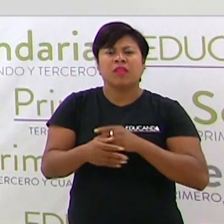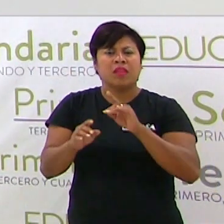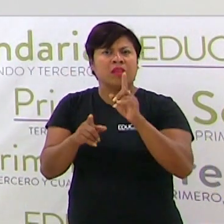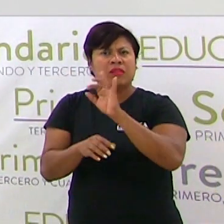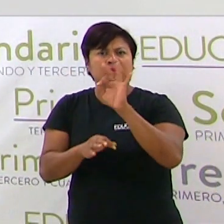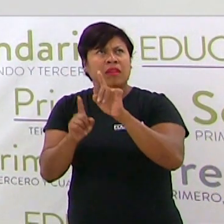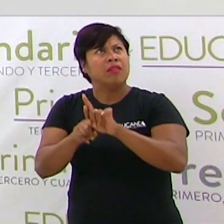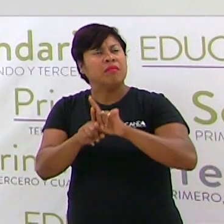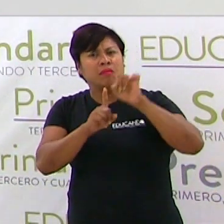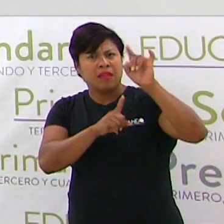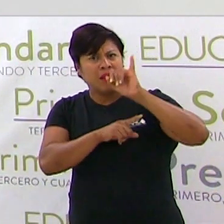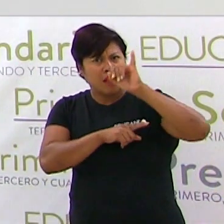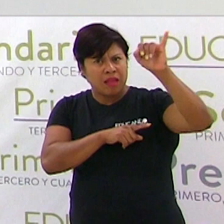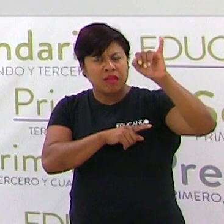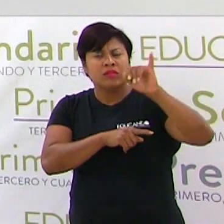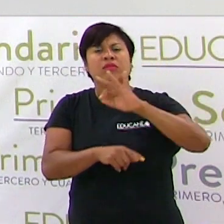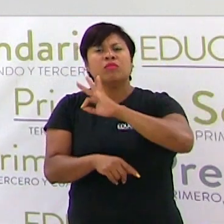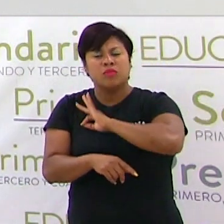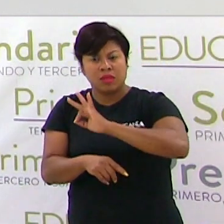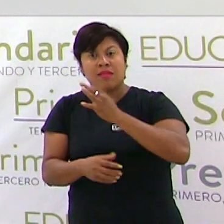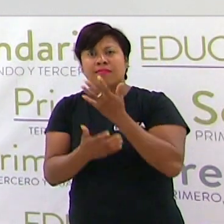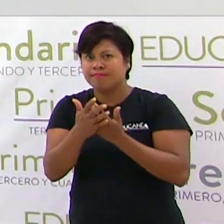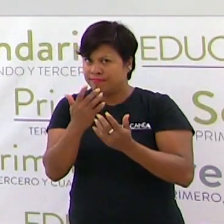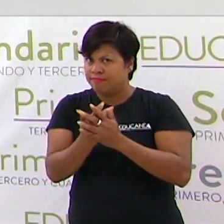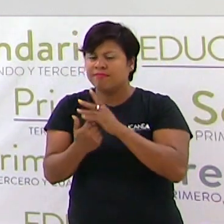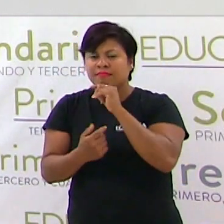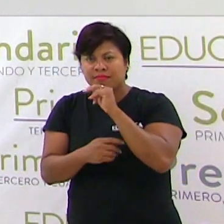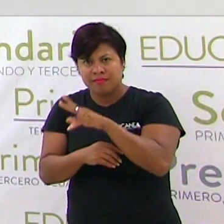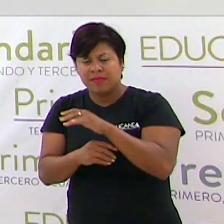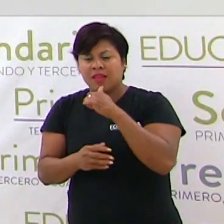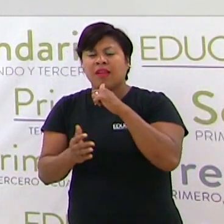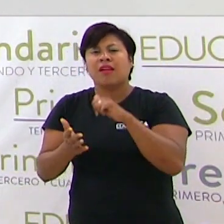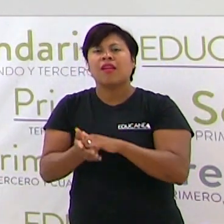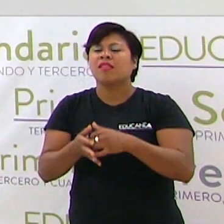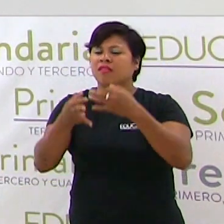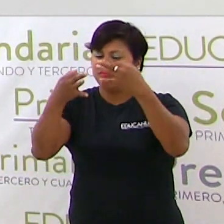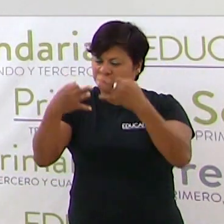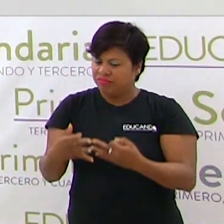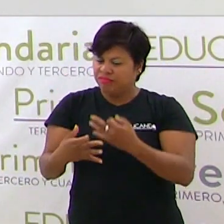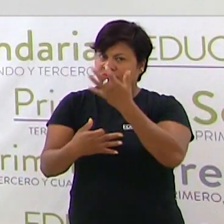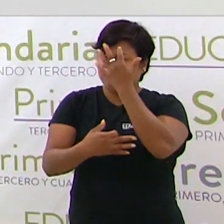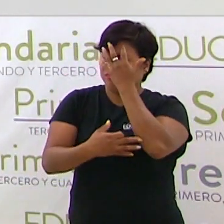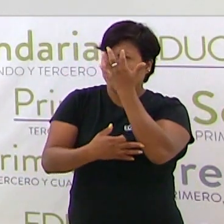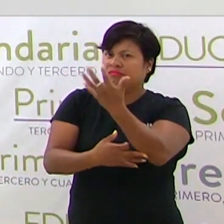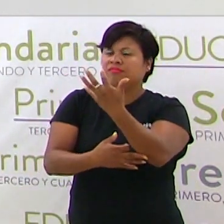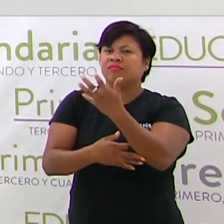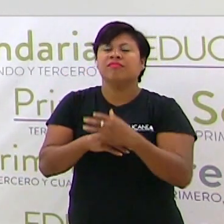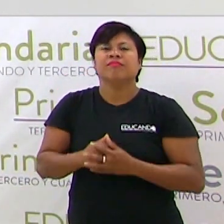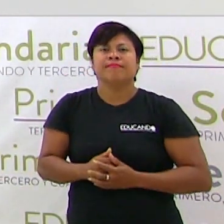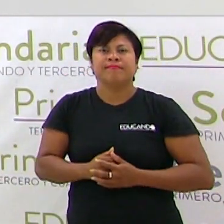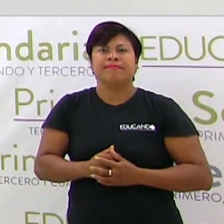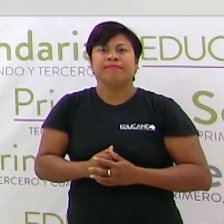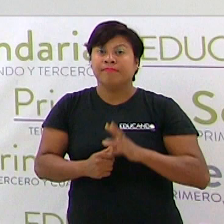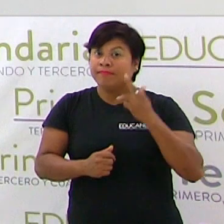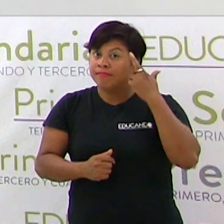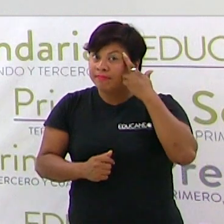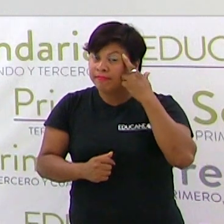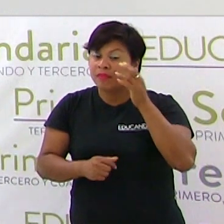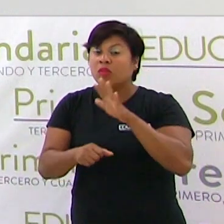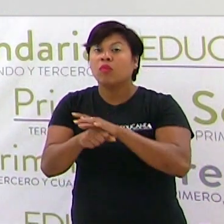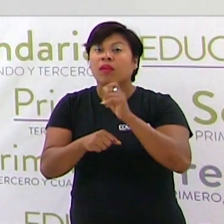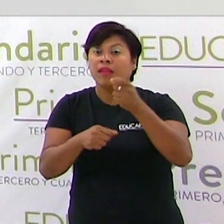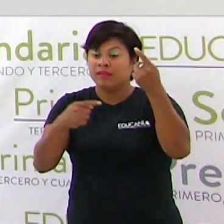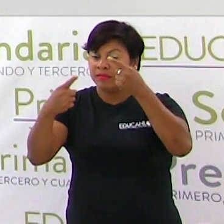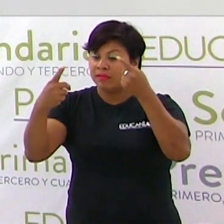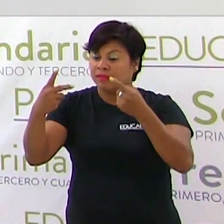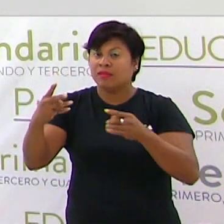ustedes y también puedan ser capaces de un momento dado poder escribir una carta formal. Recuerden cuáles son los